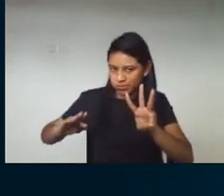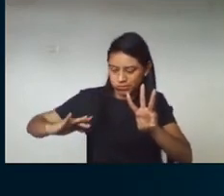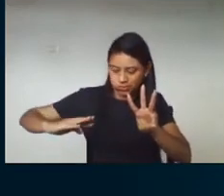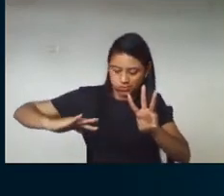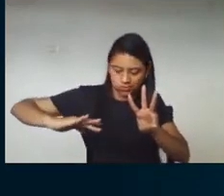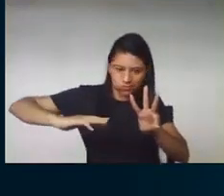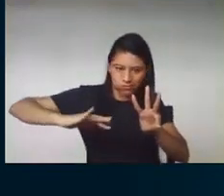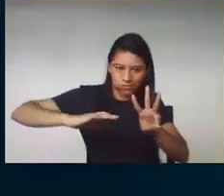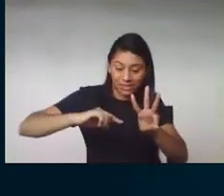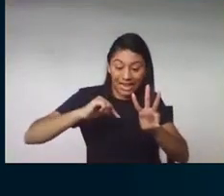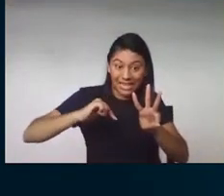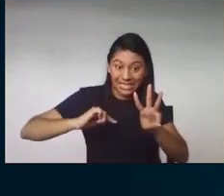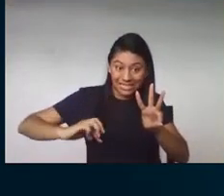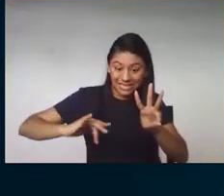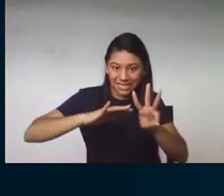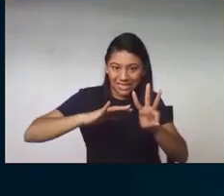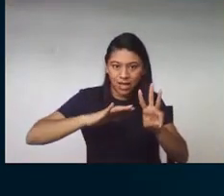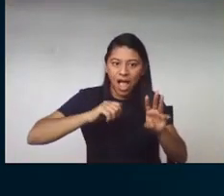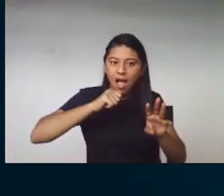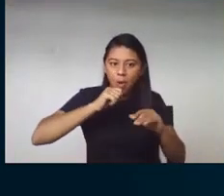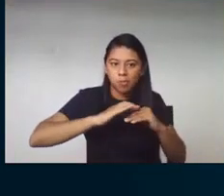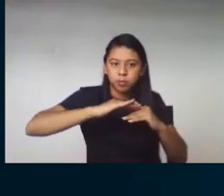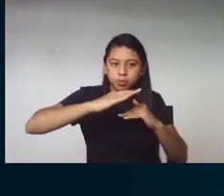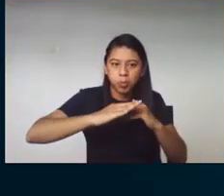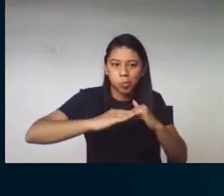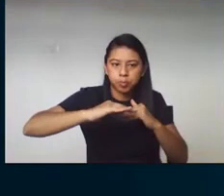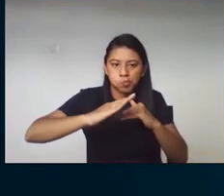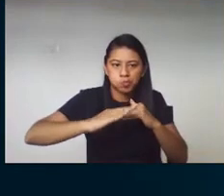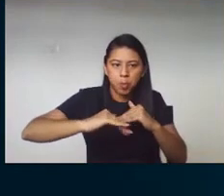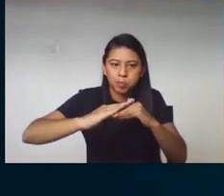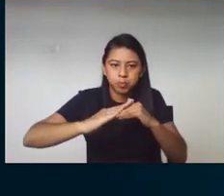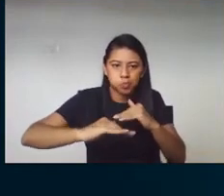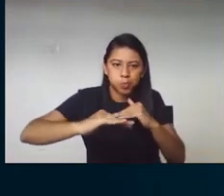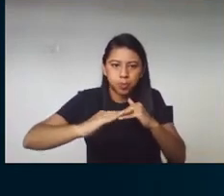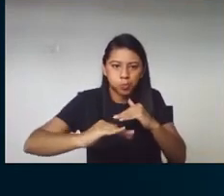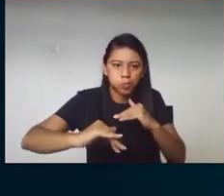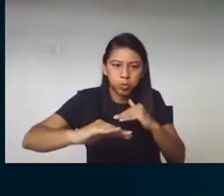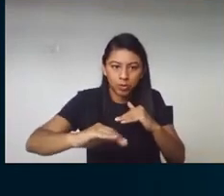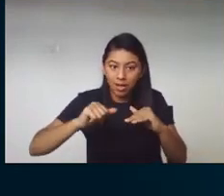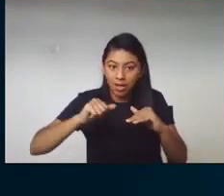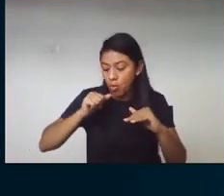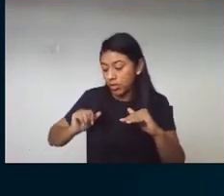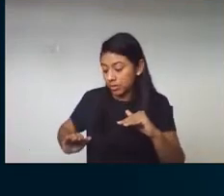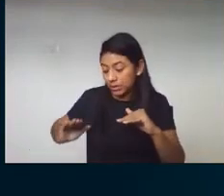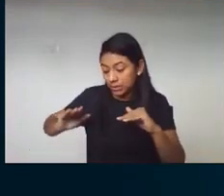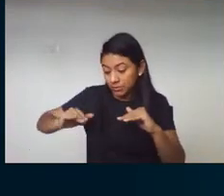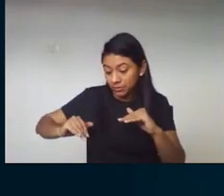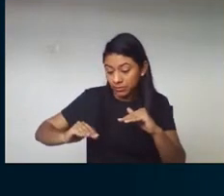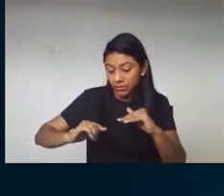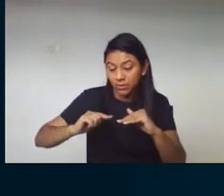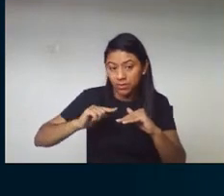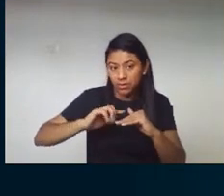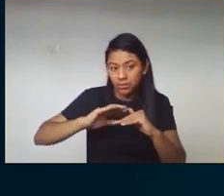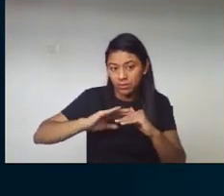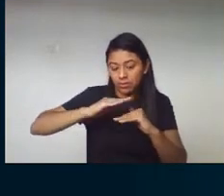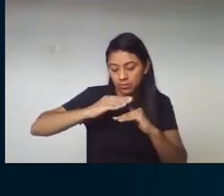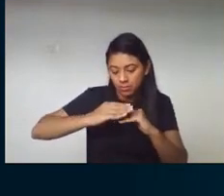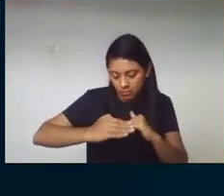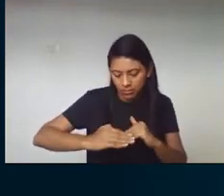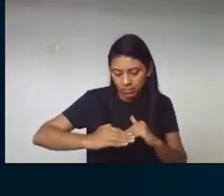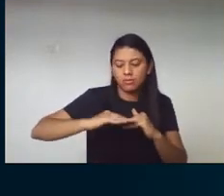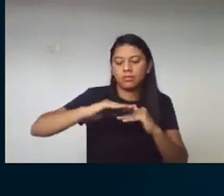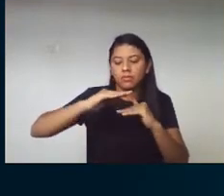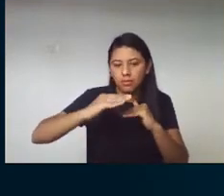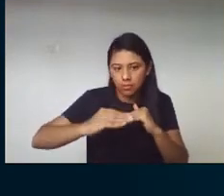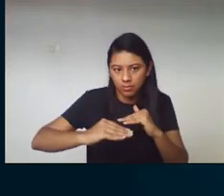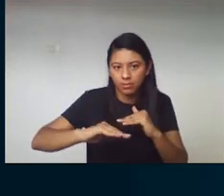de agua que es más acentuada en la pared opuesta donde entra el flujo de agua. Y eso es un detalle que es capturado, por ejemplo, por el